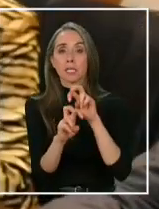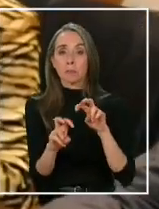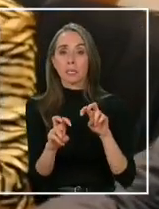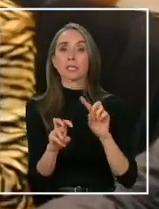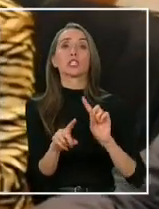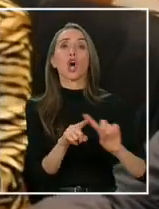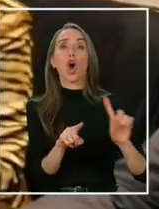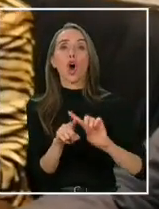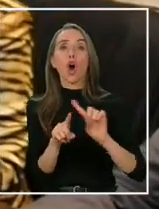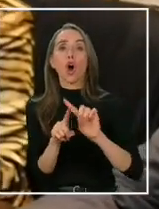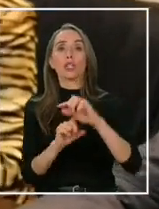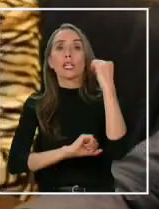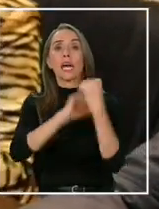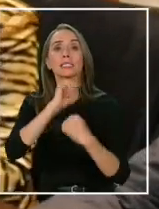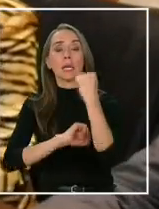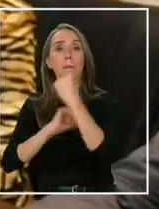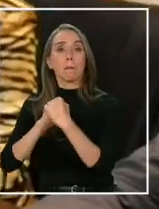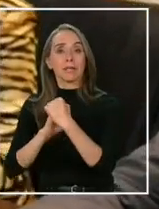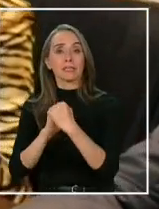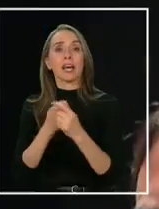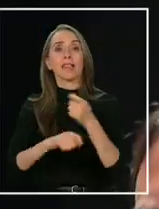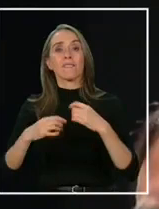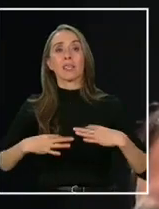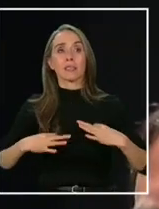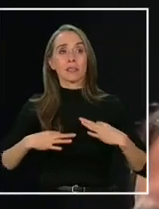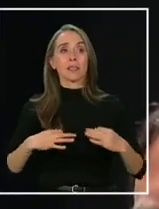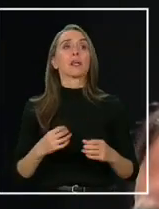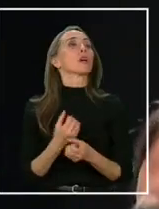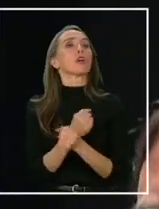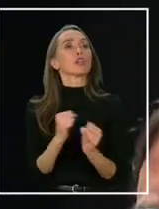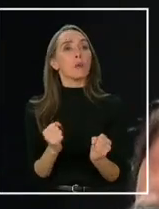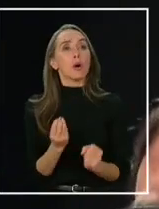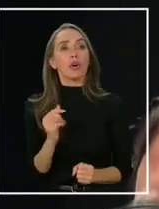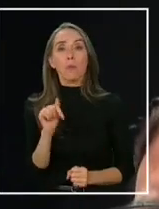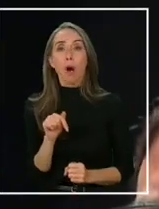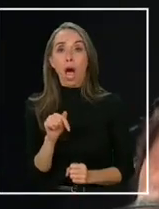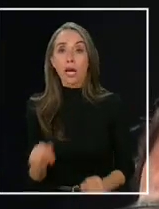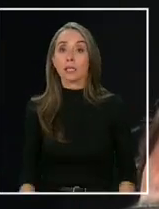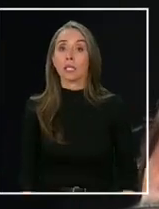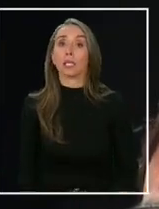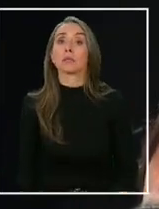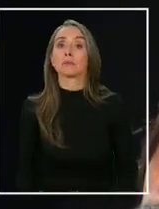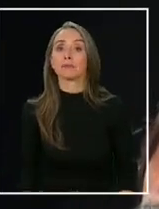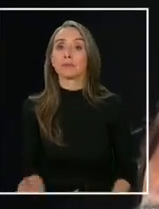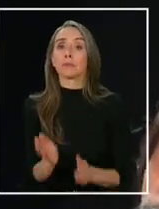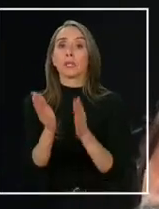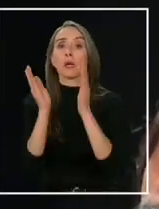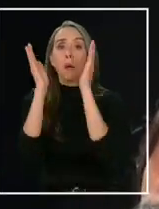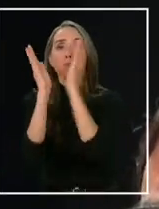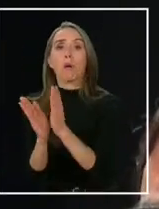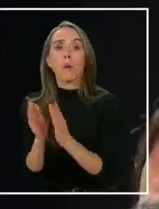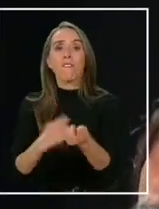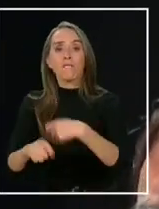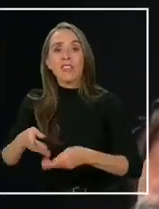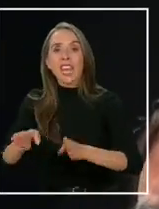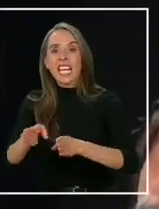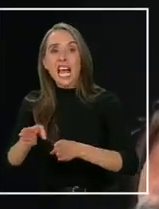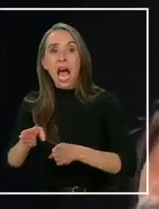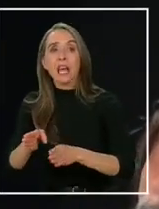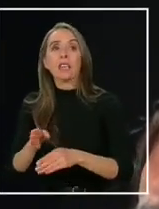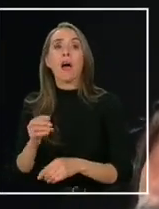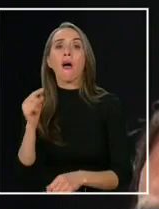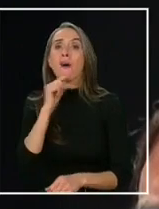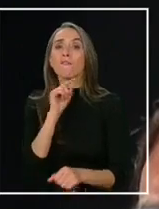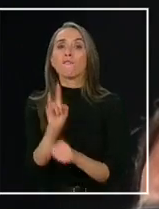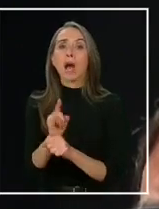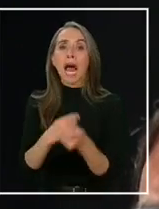hacia otros actores de la industria. No puede suceder que acá se persiga con severidad el comercio ambulante por